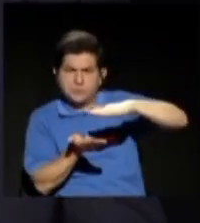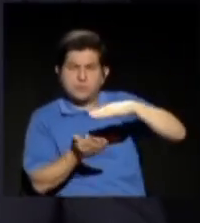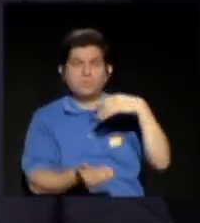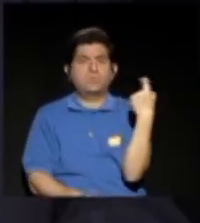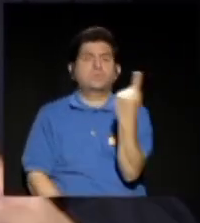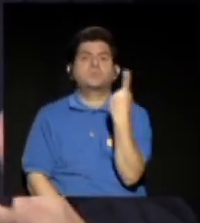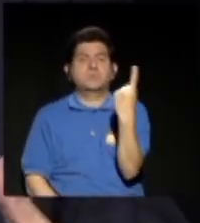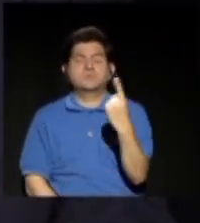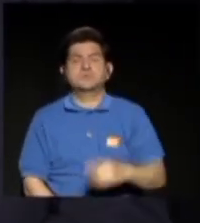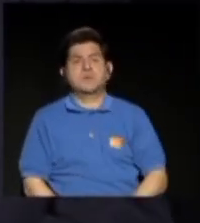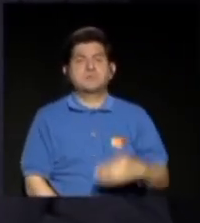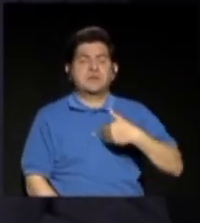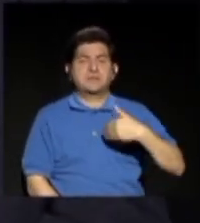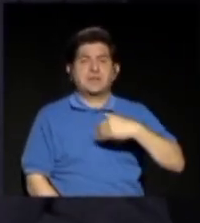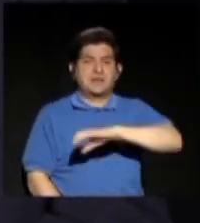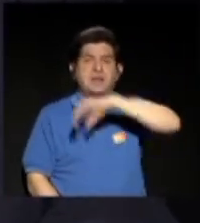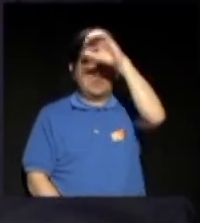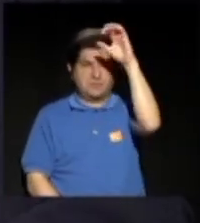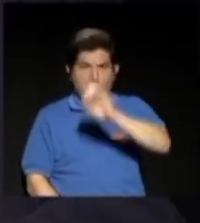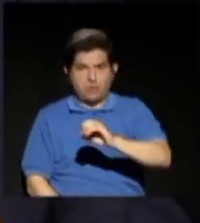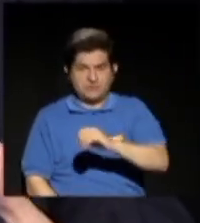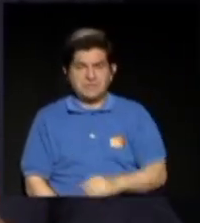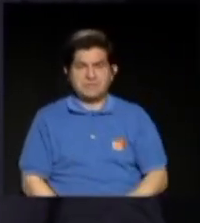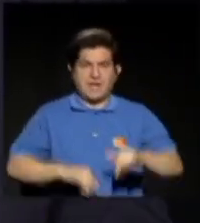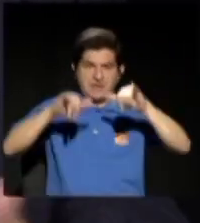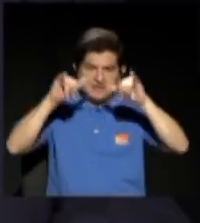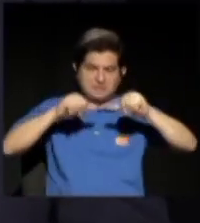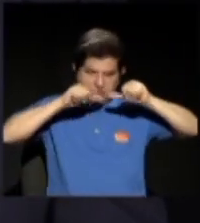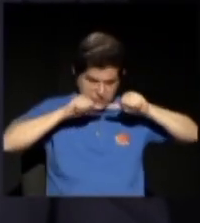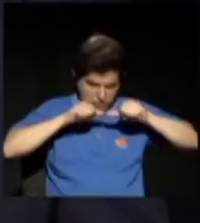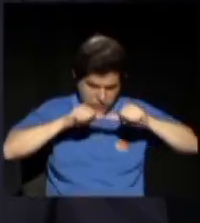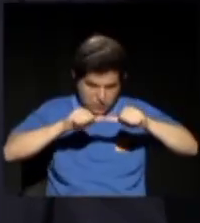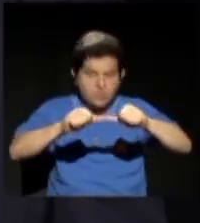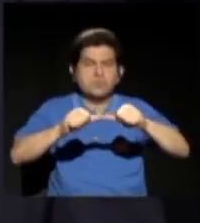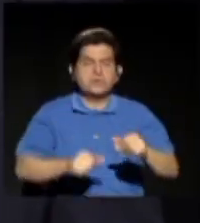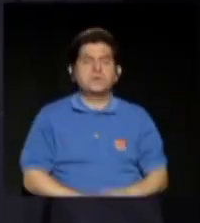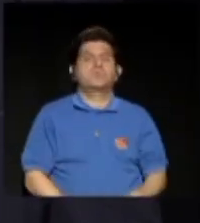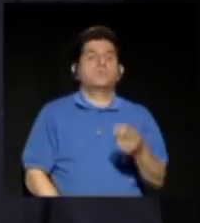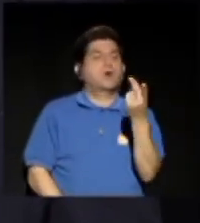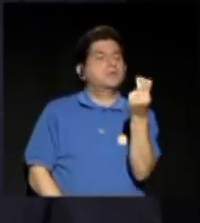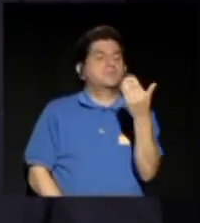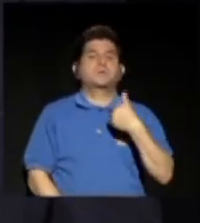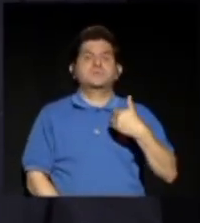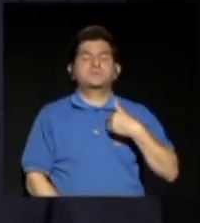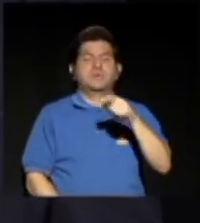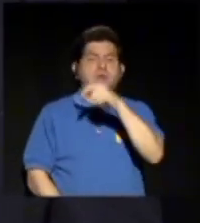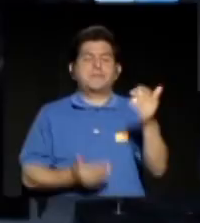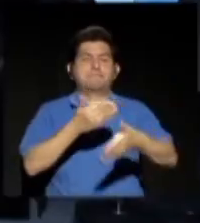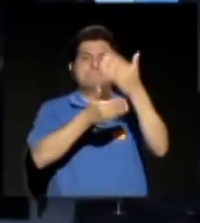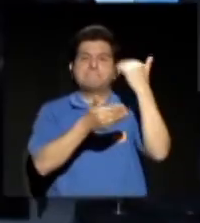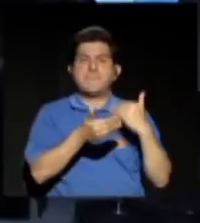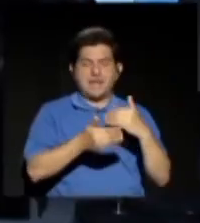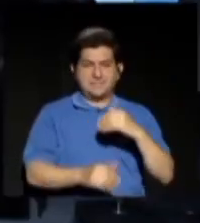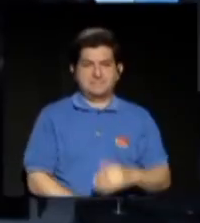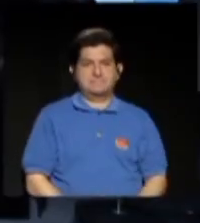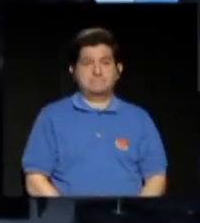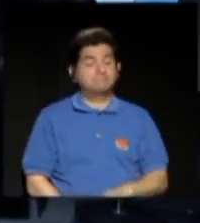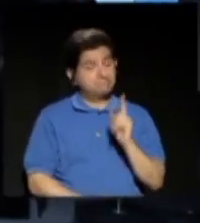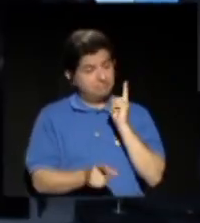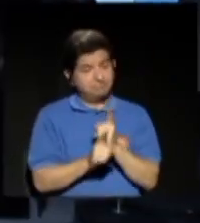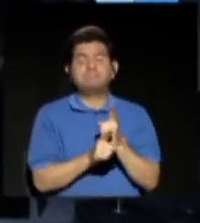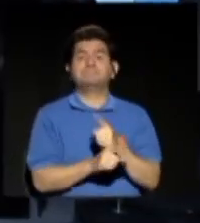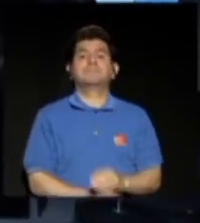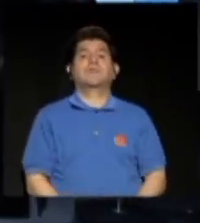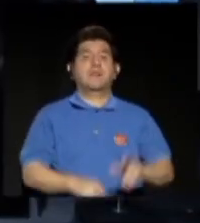siempre también hay un porcentaje que se permanece constante respecto a los precios que tenían en el mes anterior. Entonces, efectivamente,